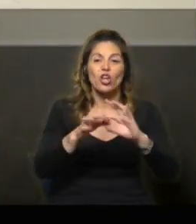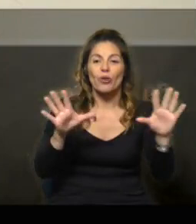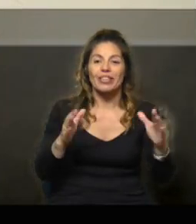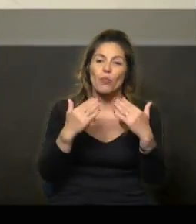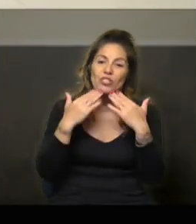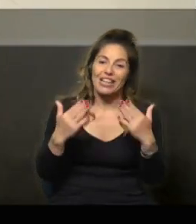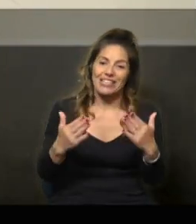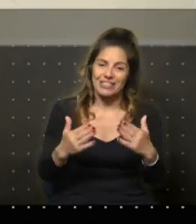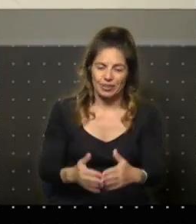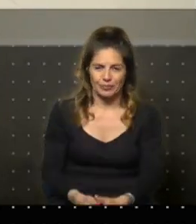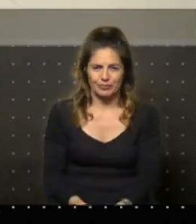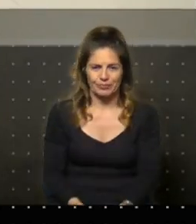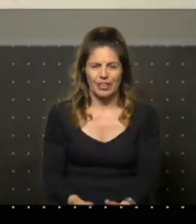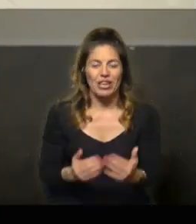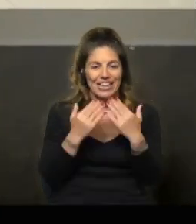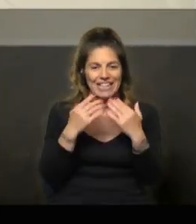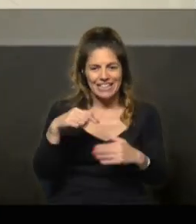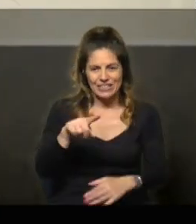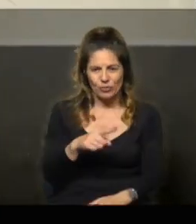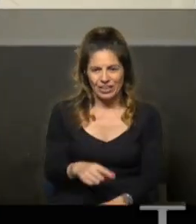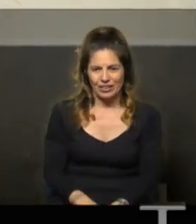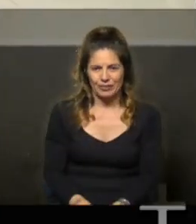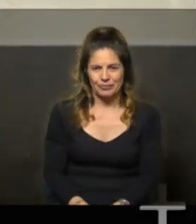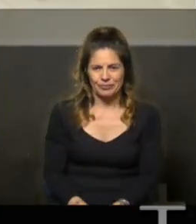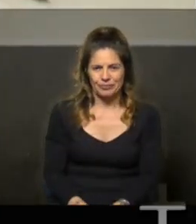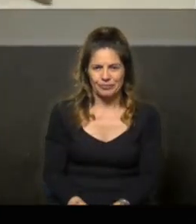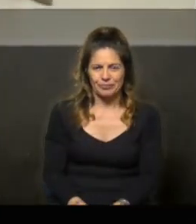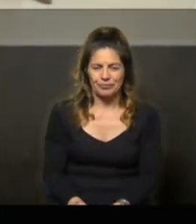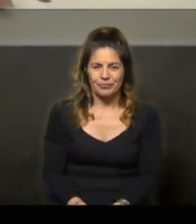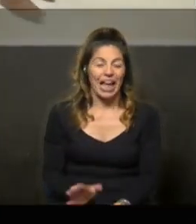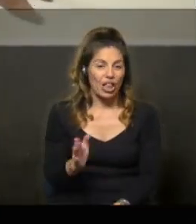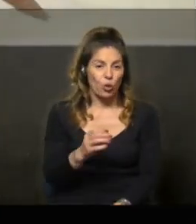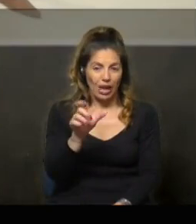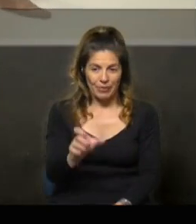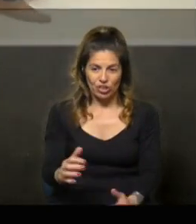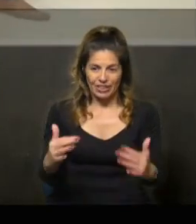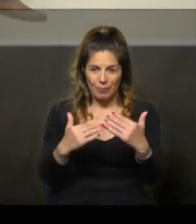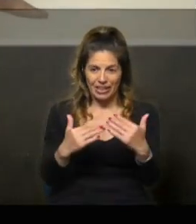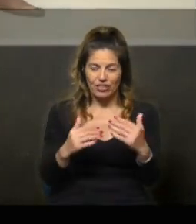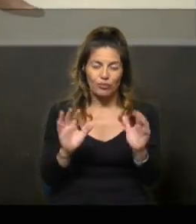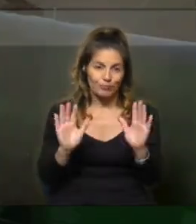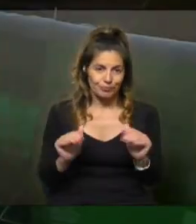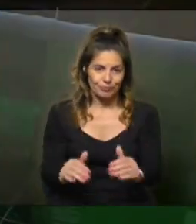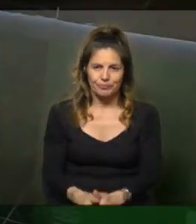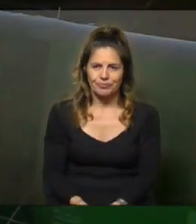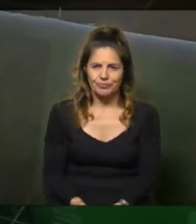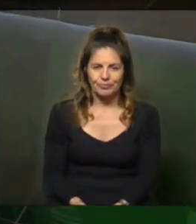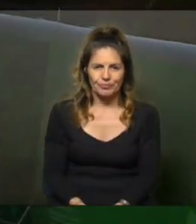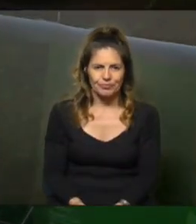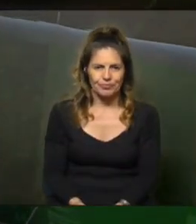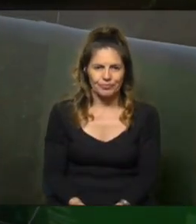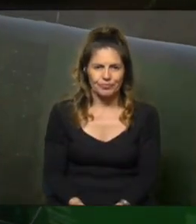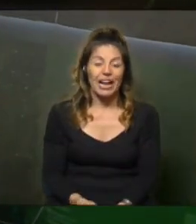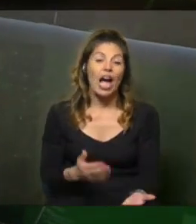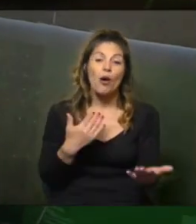gracias muchas gracias gracias a ustedes y a toda laud que pas muy bien bieno